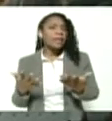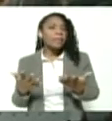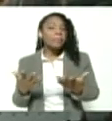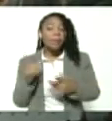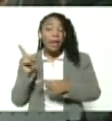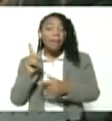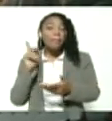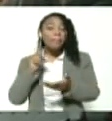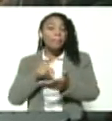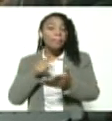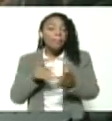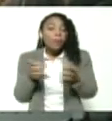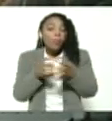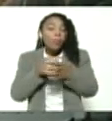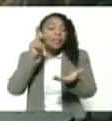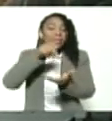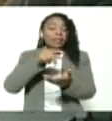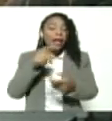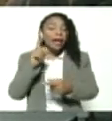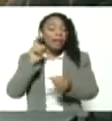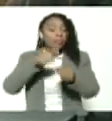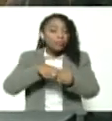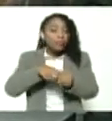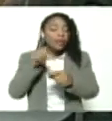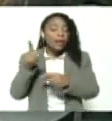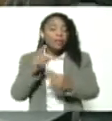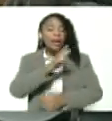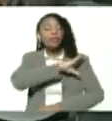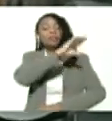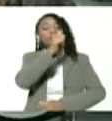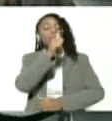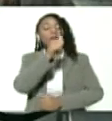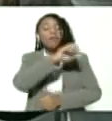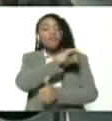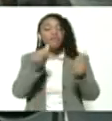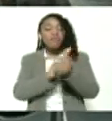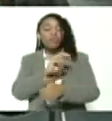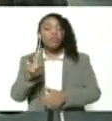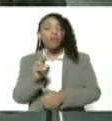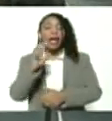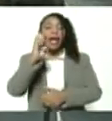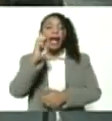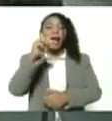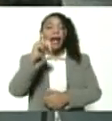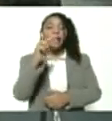estar presidida por el rector y vicepresidente del ente, Enrique Márquez,